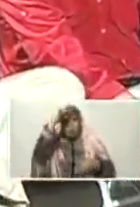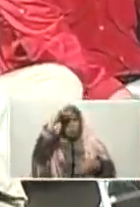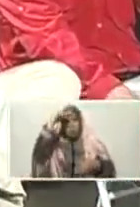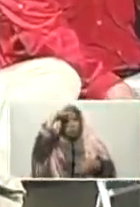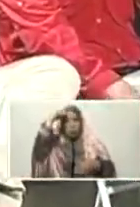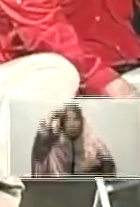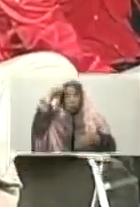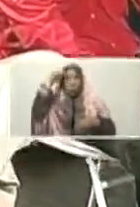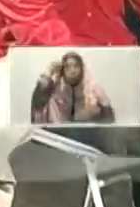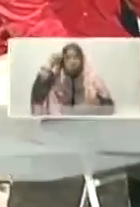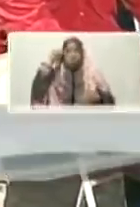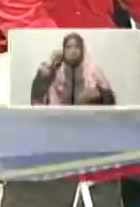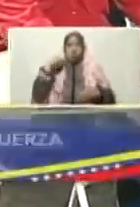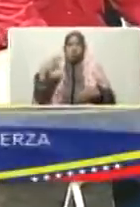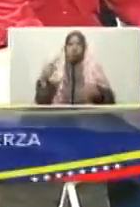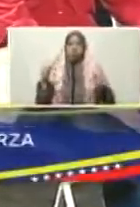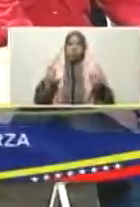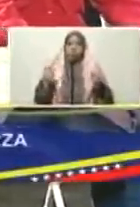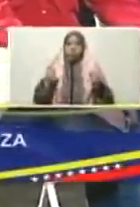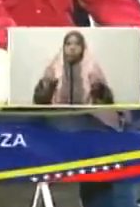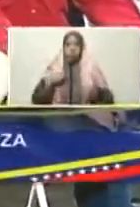gorda será tú